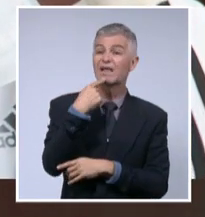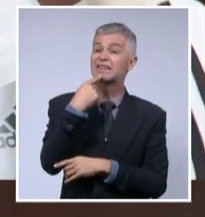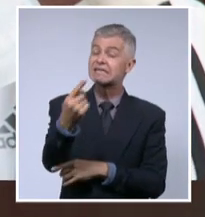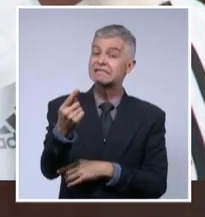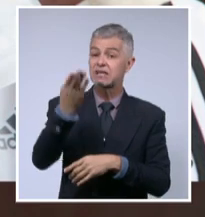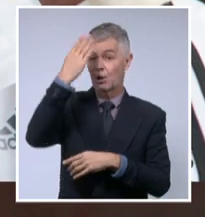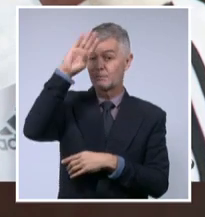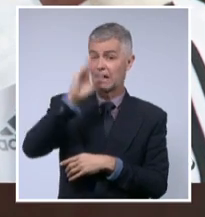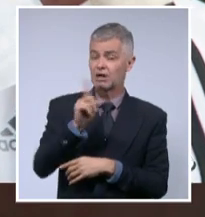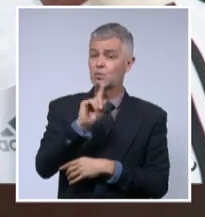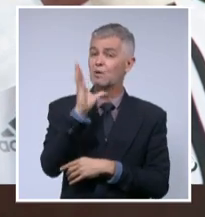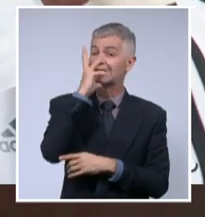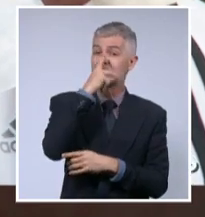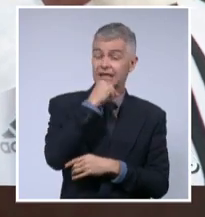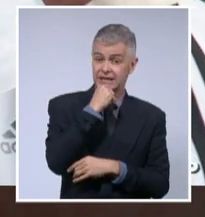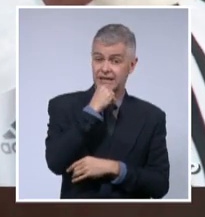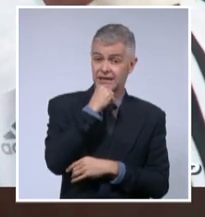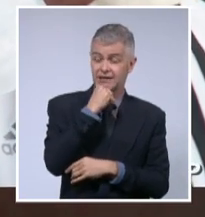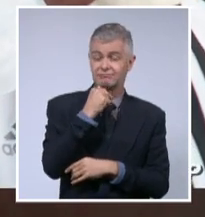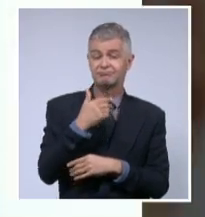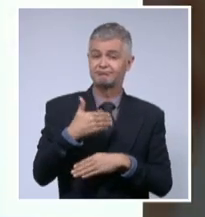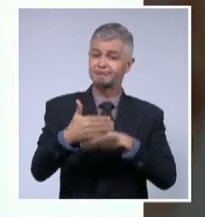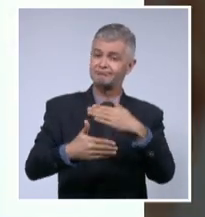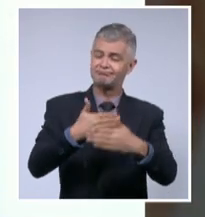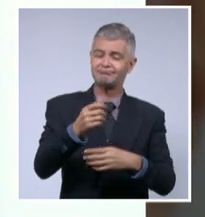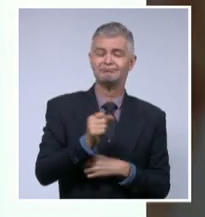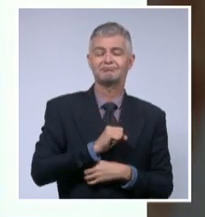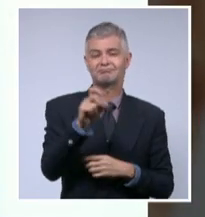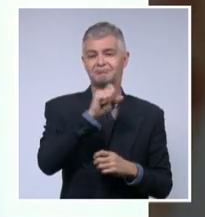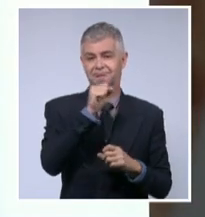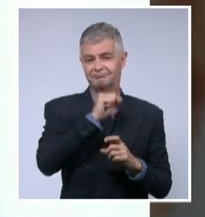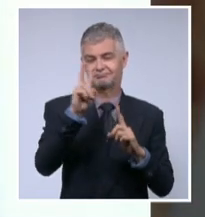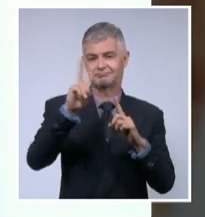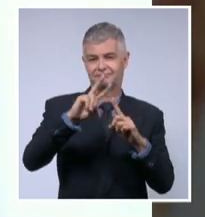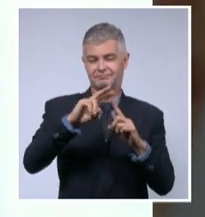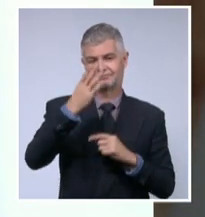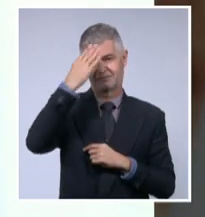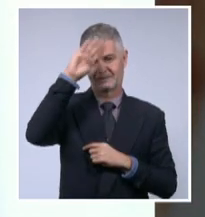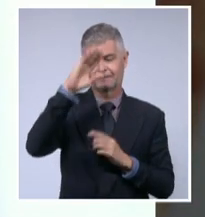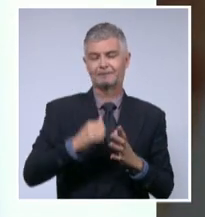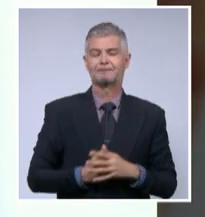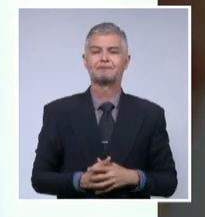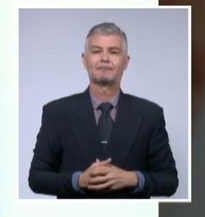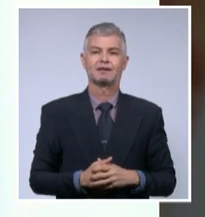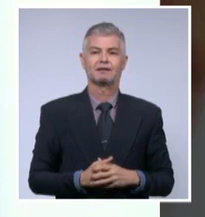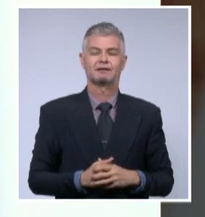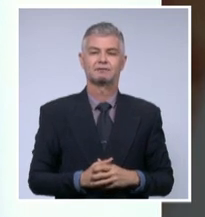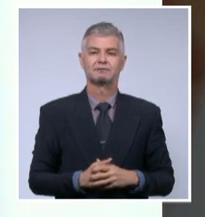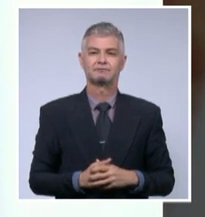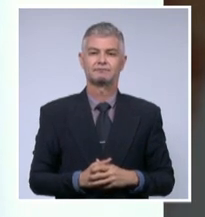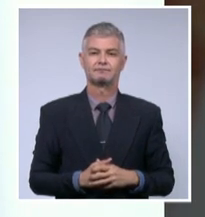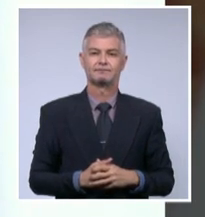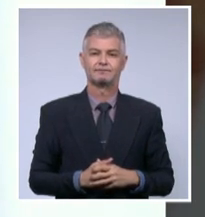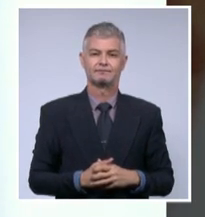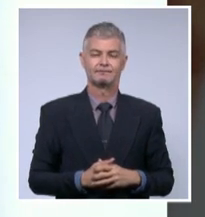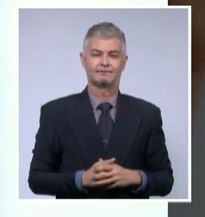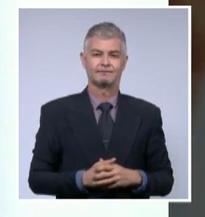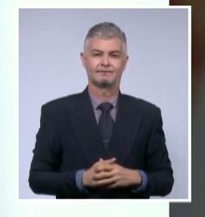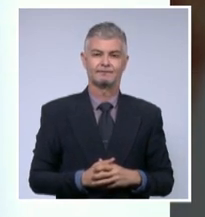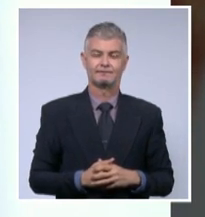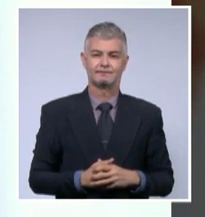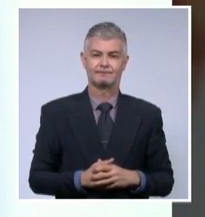tan linda. Roxana Romero Rodríguez, Sistema Informativo de la Televisión Cubana. Oye, tú